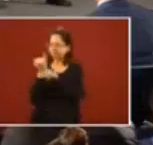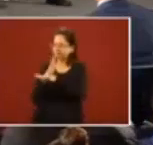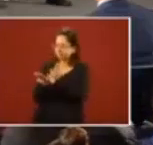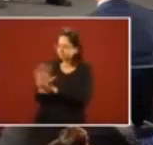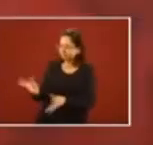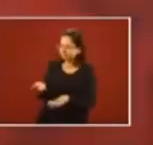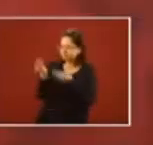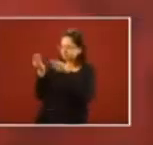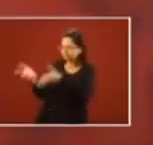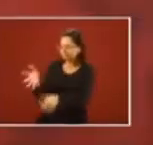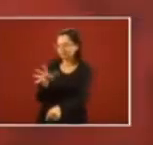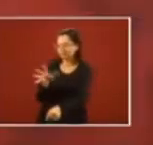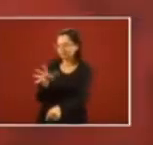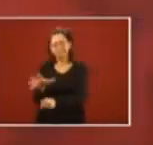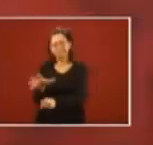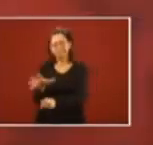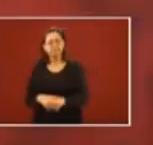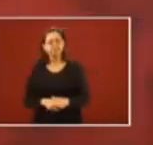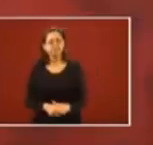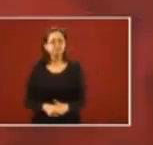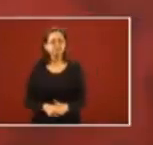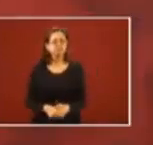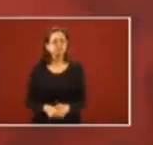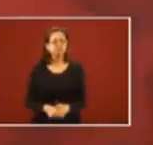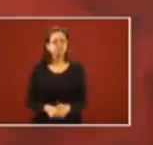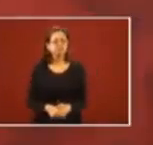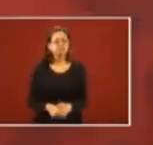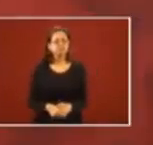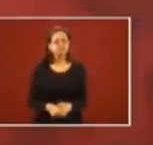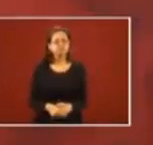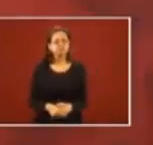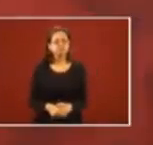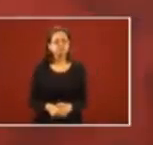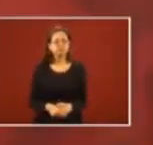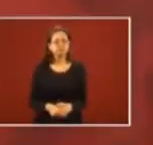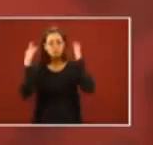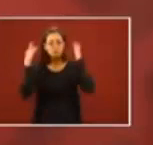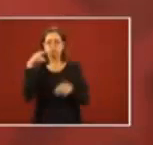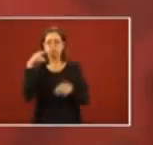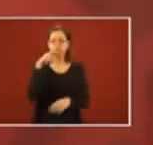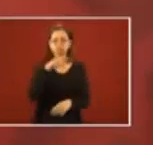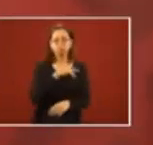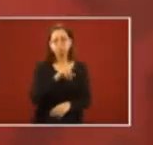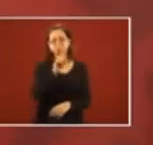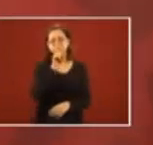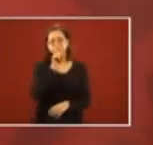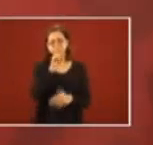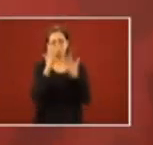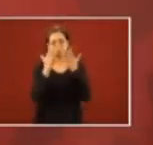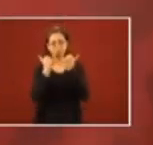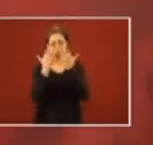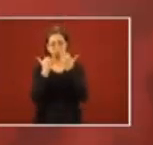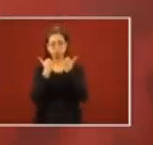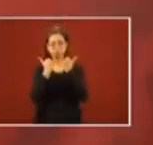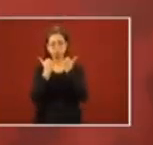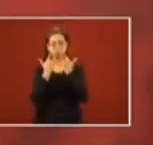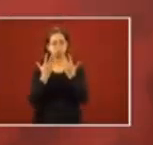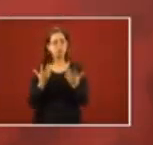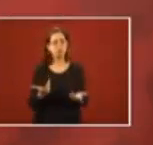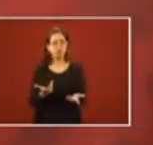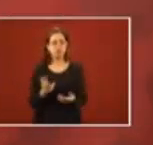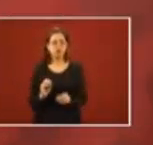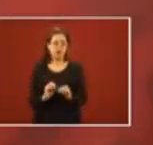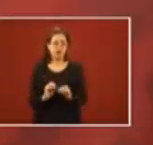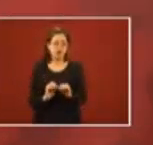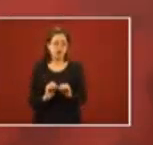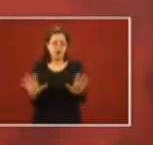información suficiente. Entonces, no hay prisa. Desde luego, nosotros ya